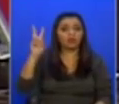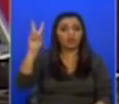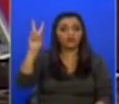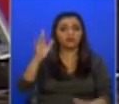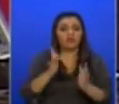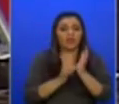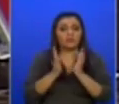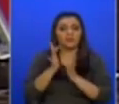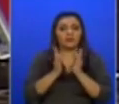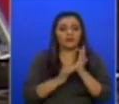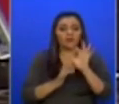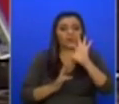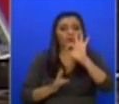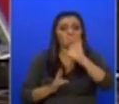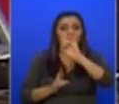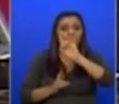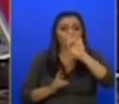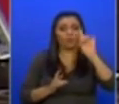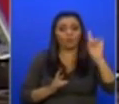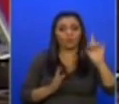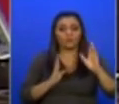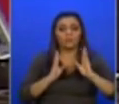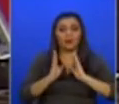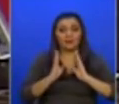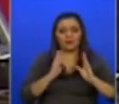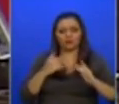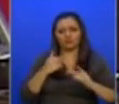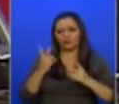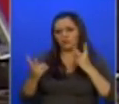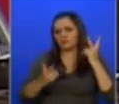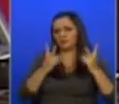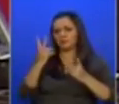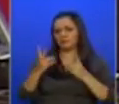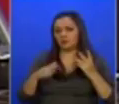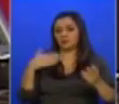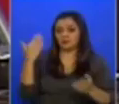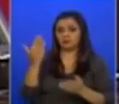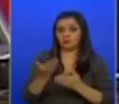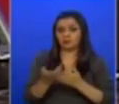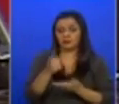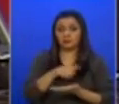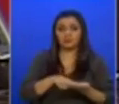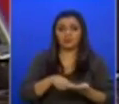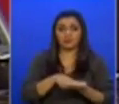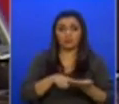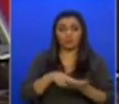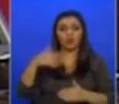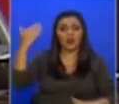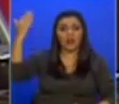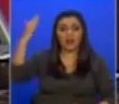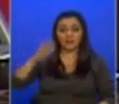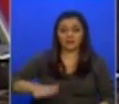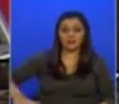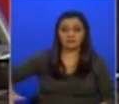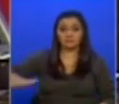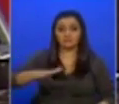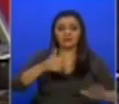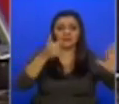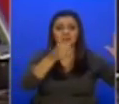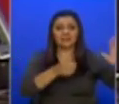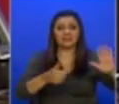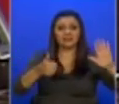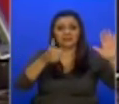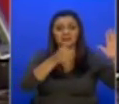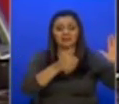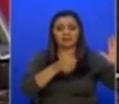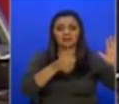911 de Babaoyo, una de las tantas visitas del presidente, una reunión con el alcalde que es social cristiano, Johnny